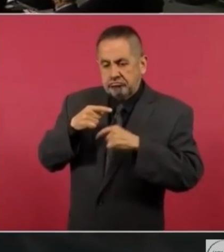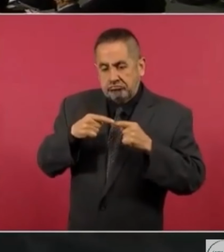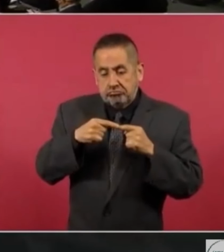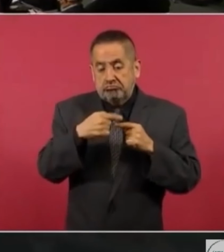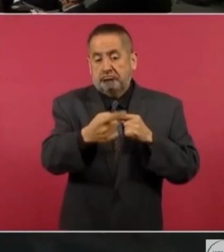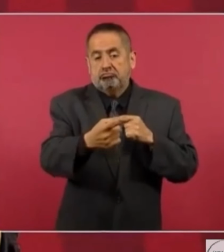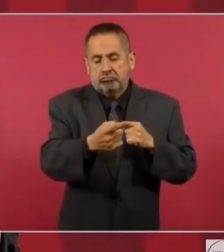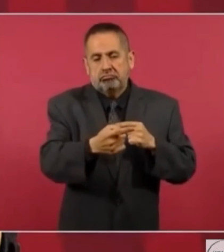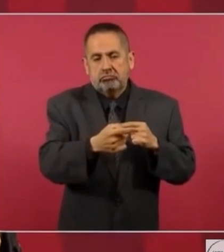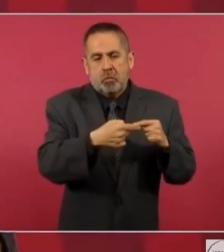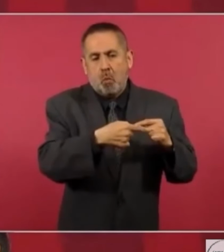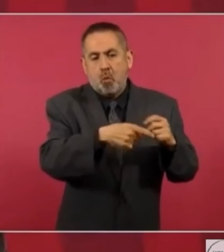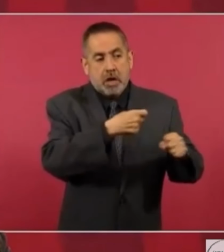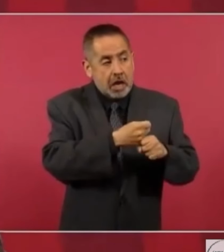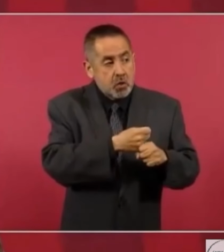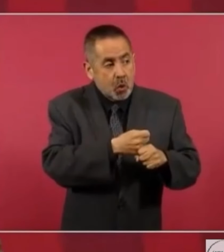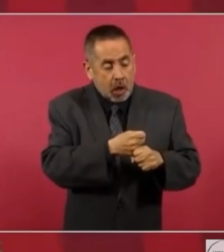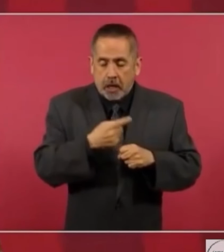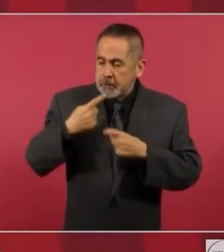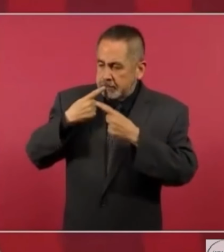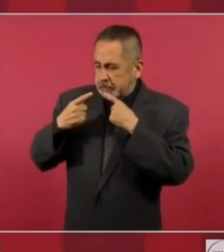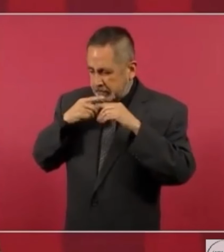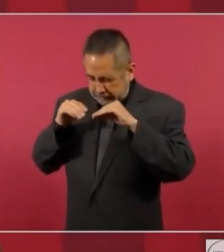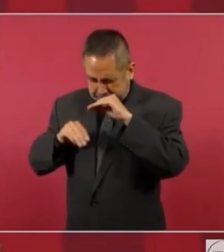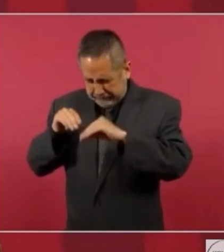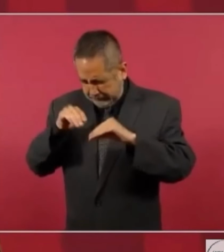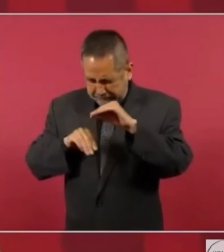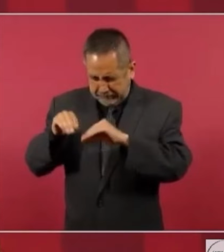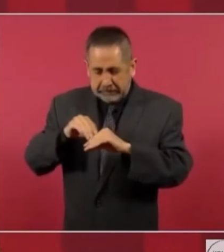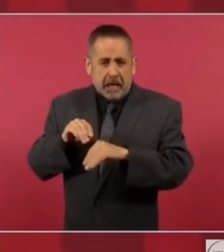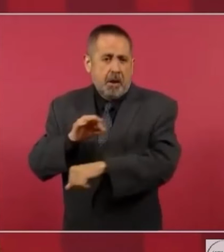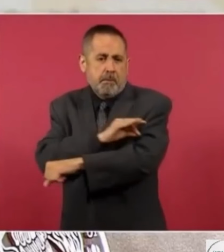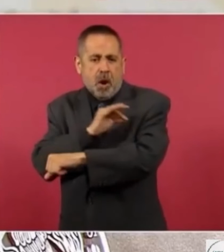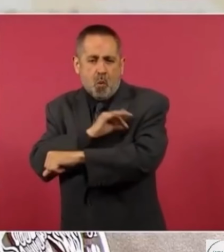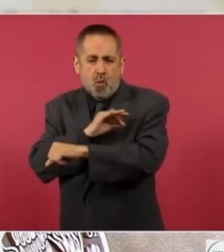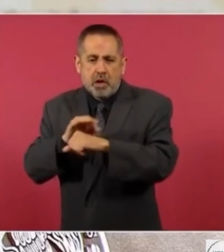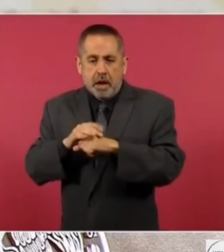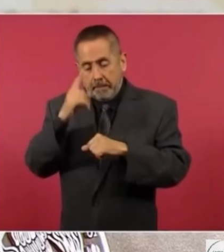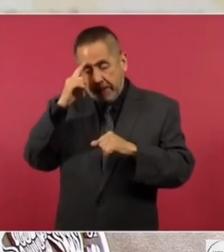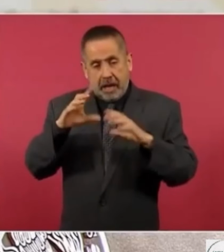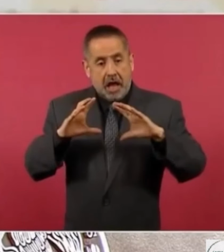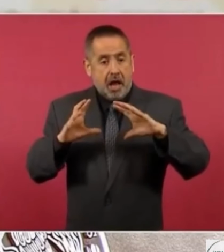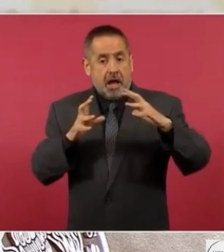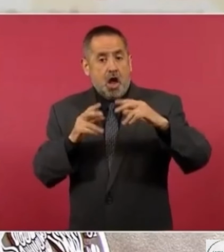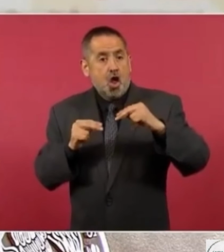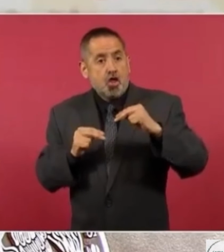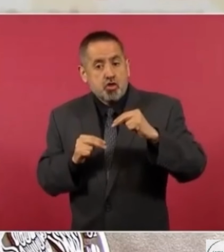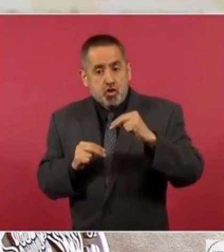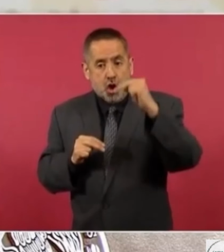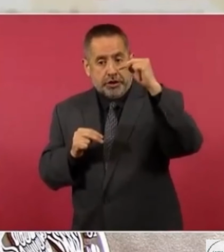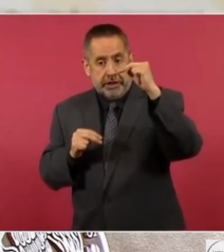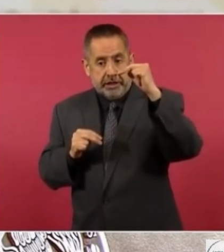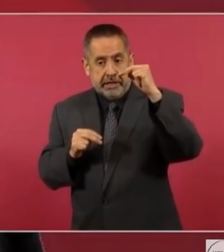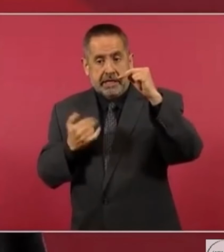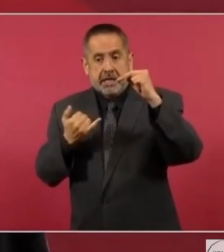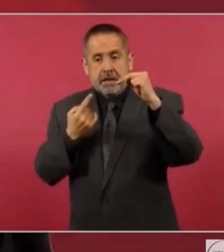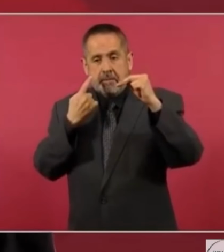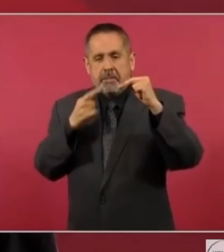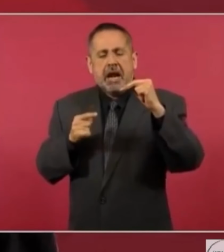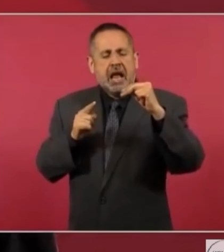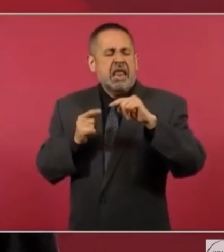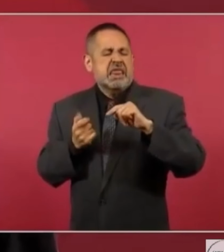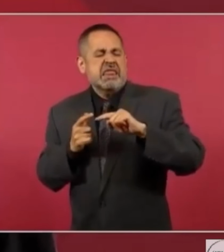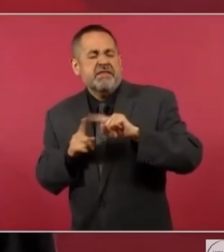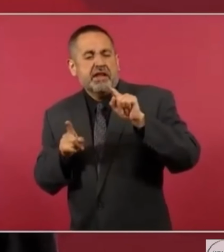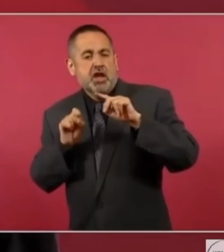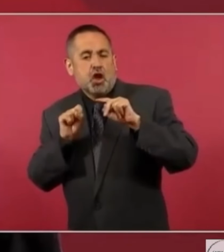temporada. Y entonces se diseña la vacuna para el hemisferio norte y otra con un diseño posiblemente diferente